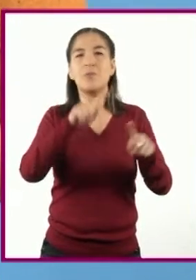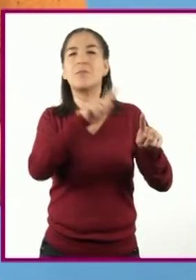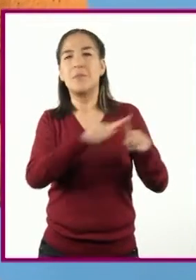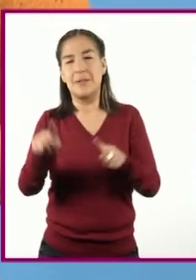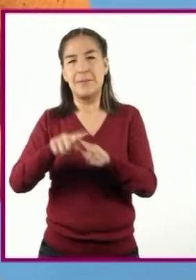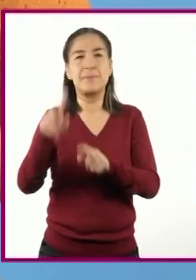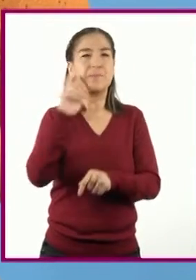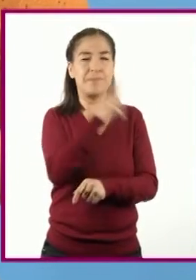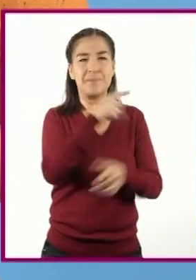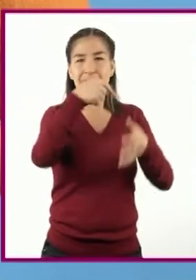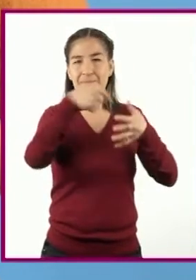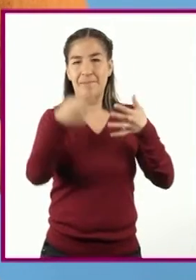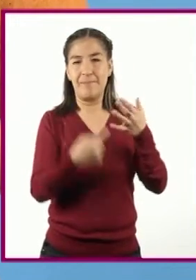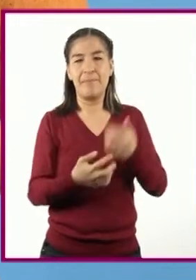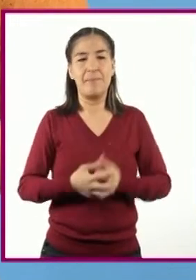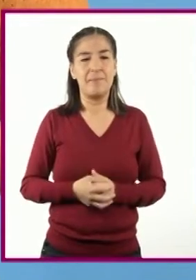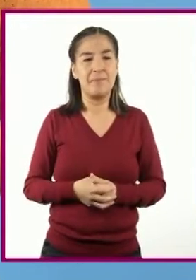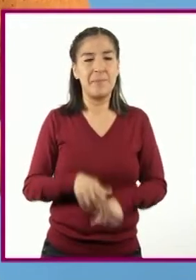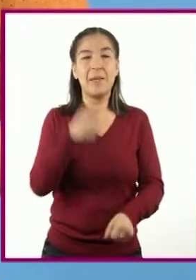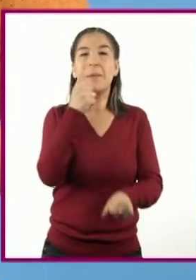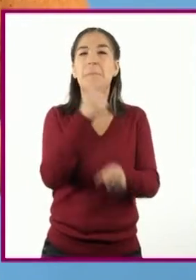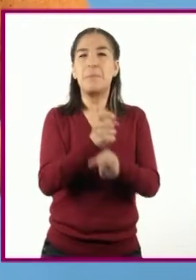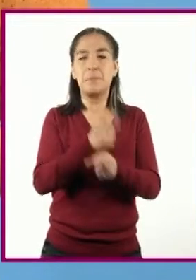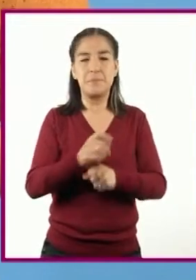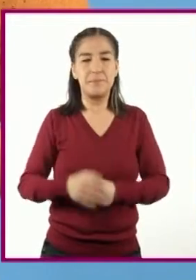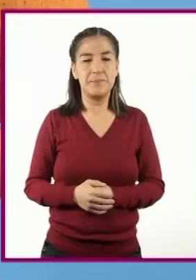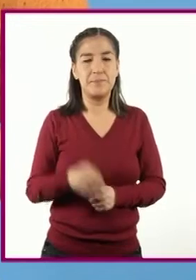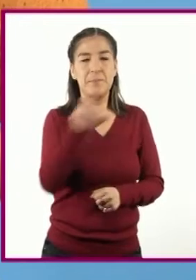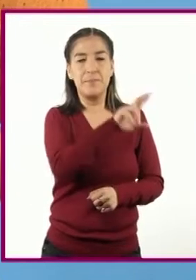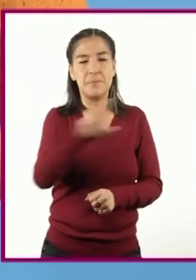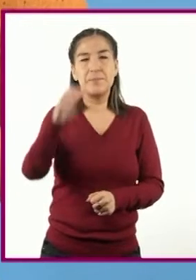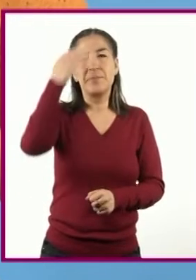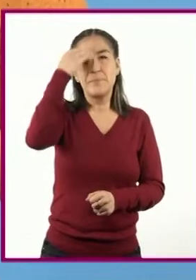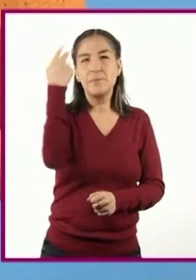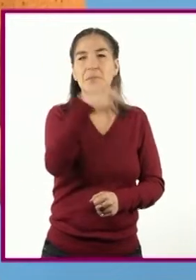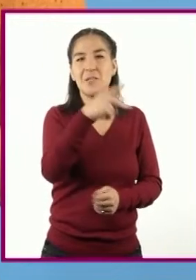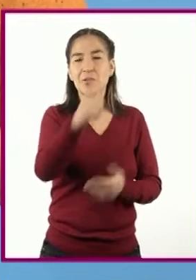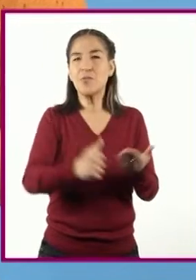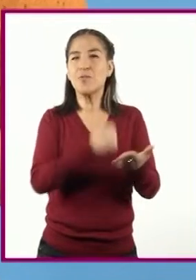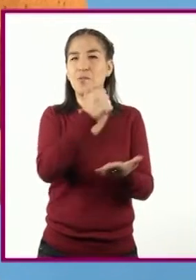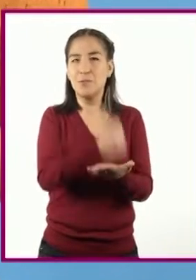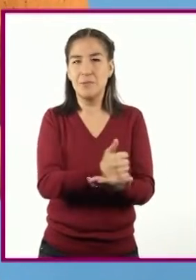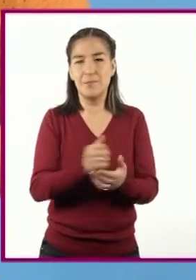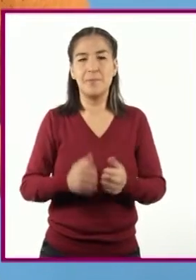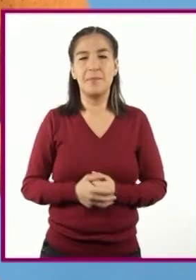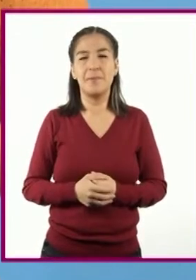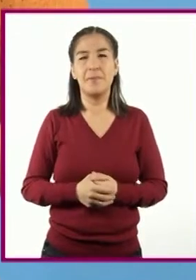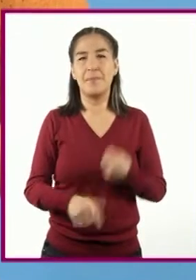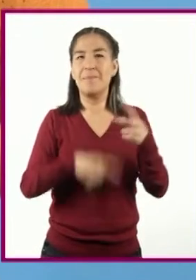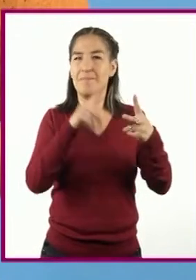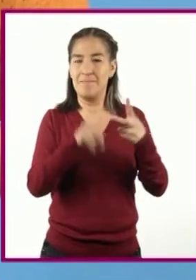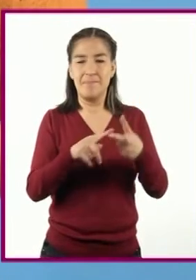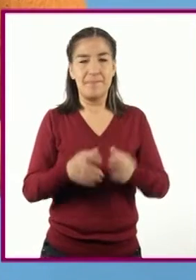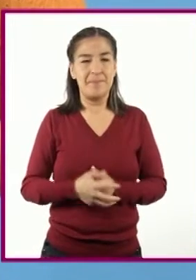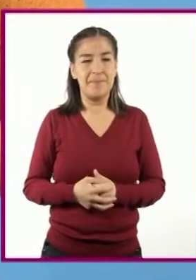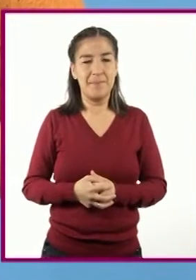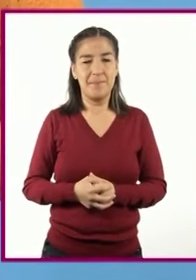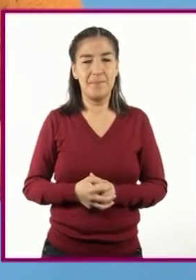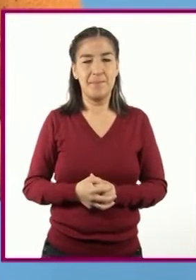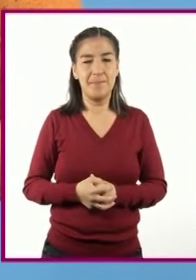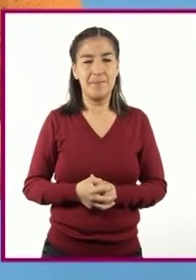los siguientes. 1. El reconocimiento de la ciudadanía. 2.